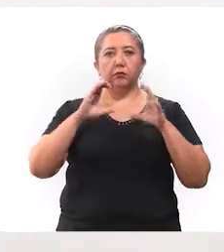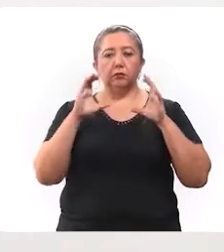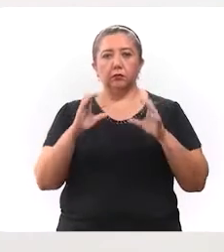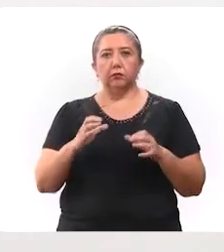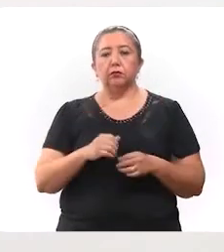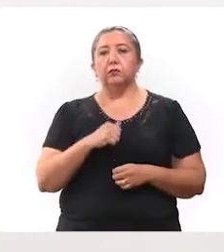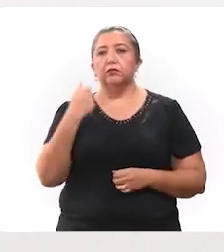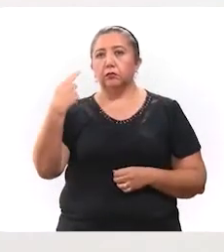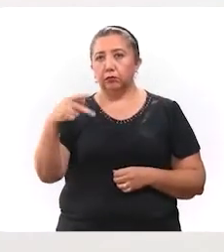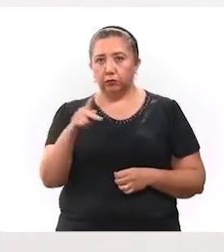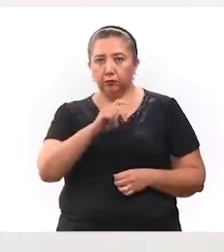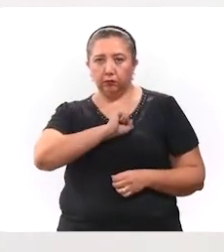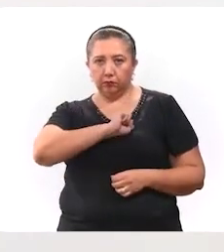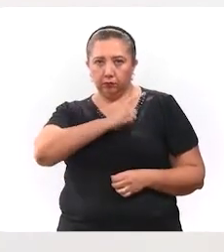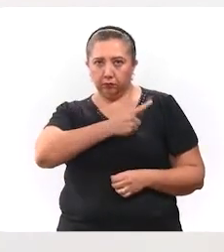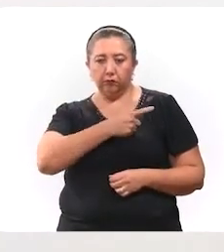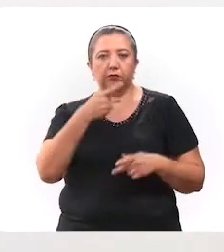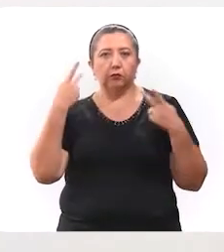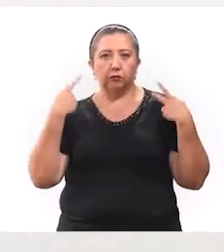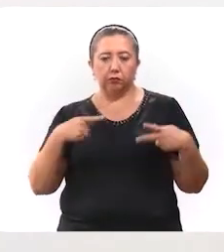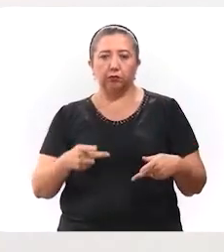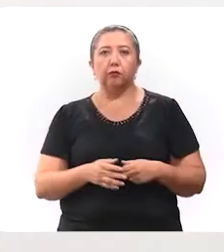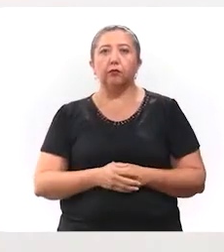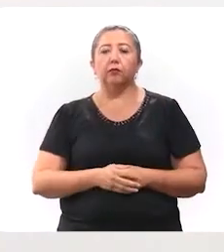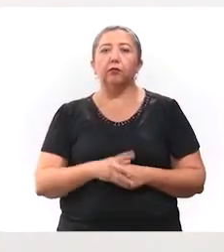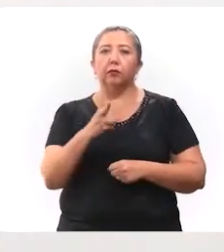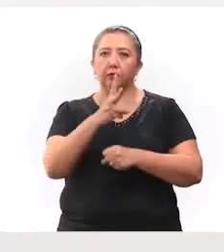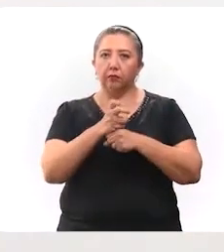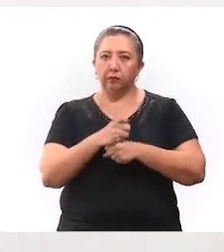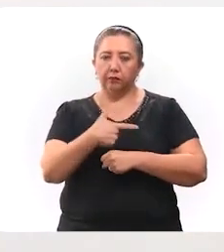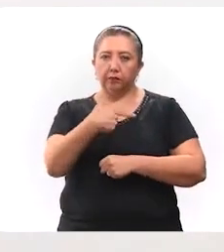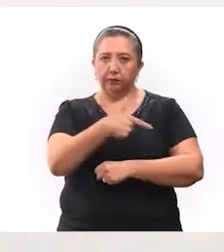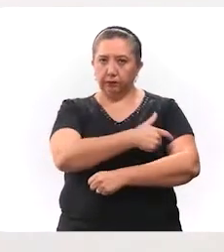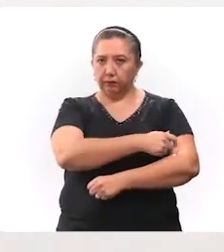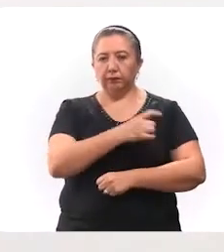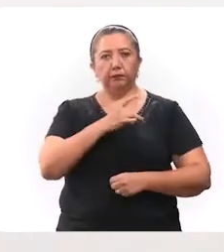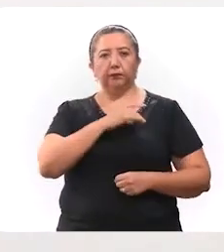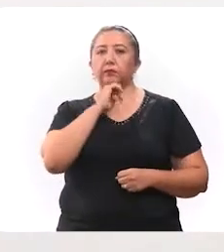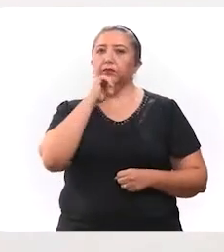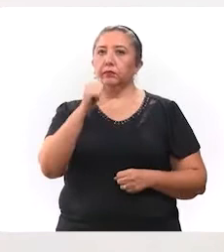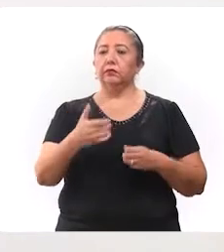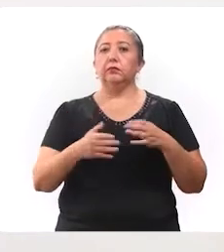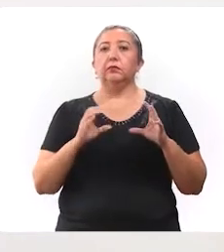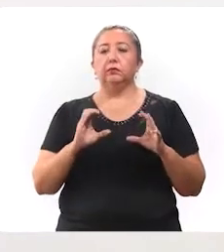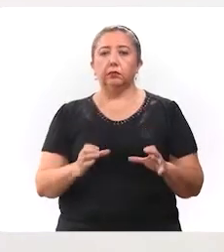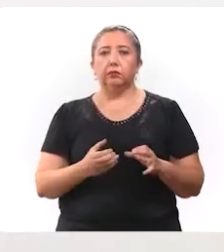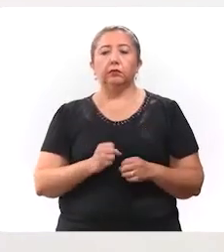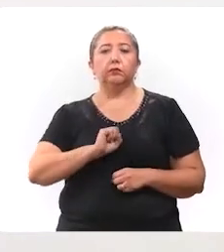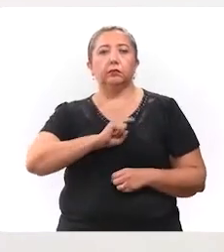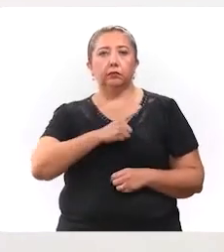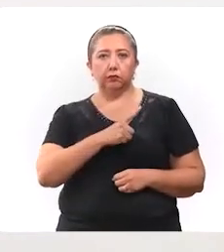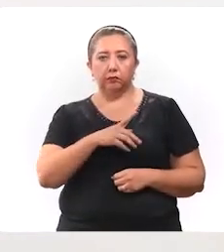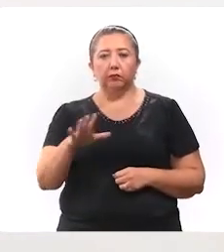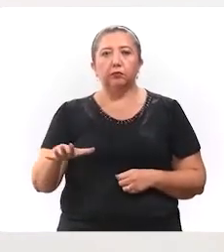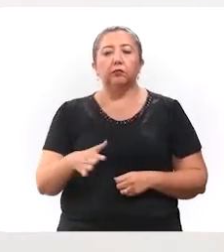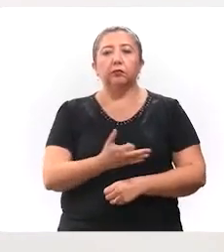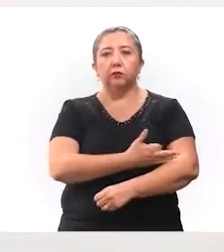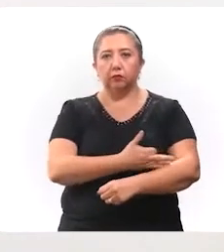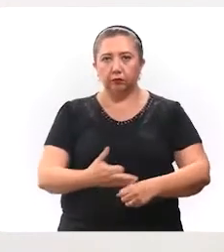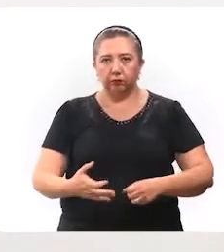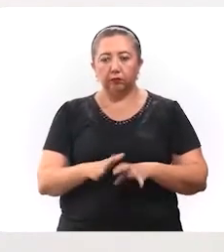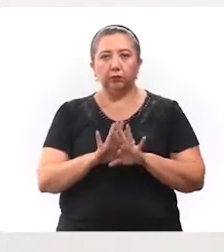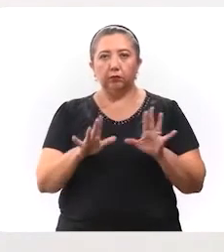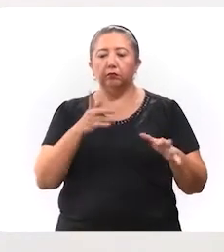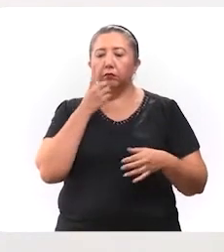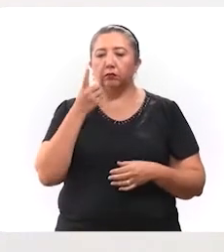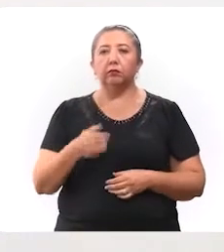protección de su salud y la de las demás personas. Los invitamos a vacunarse sin temor para proteger nuestra salud y la de nuestras familias.